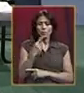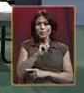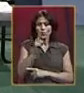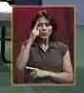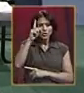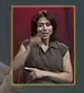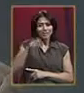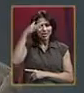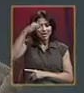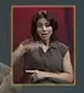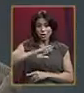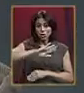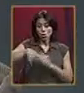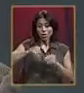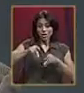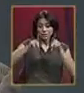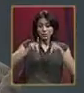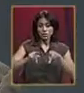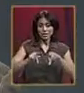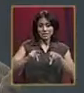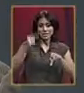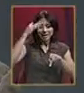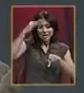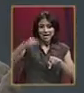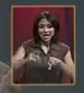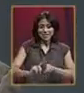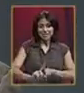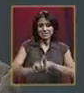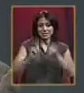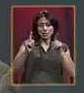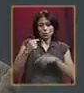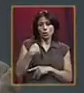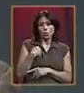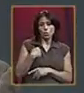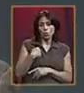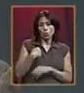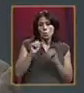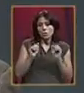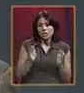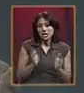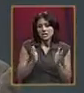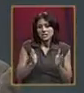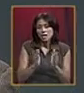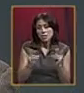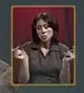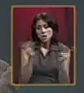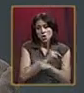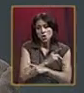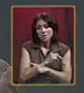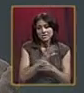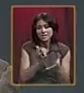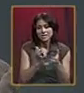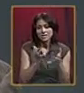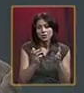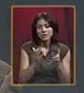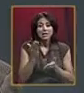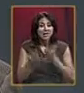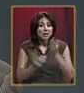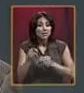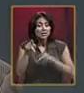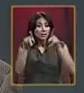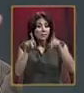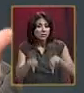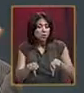piensa distinto de uno está animado por las peores intenciones posibles, ¿verdad? Puede estar animado por buenas intenciones, pero estar